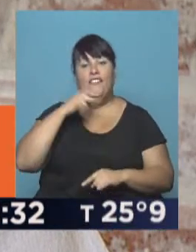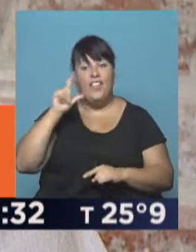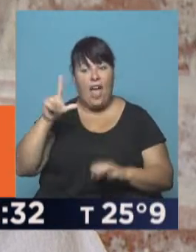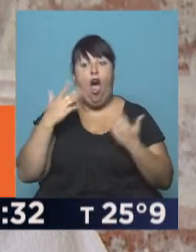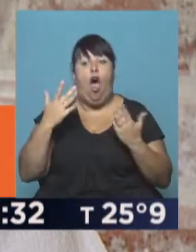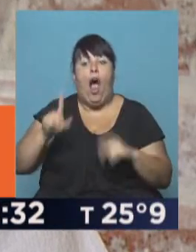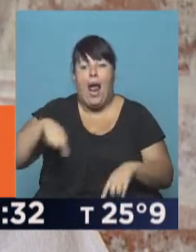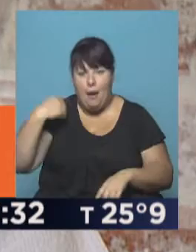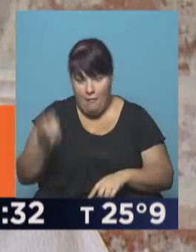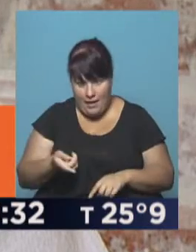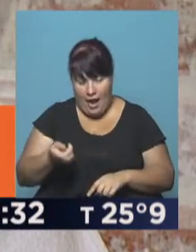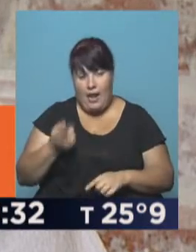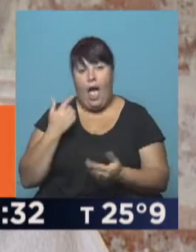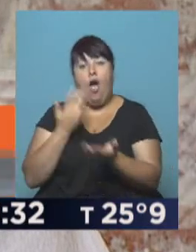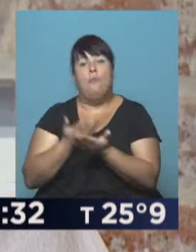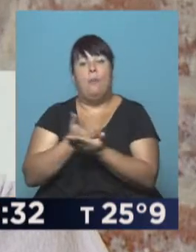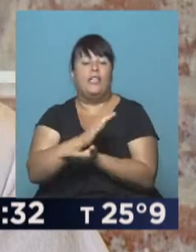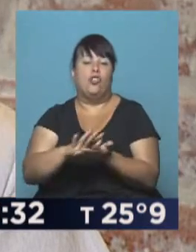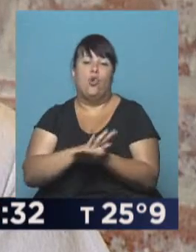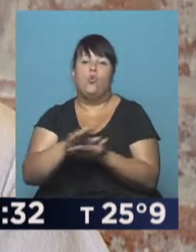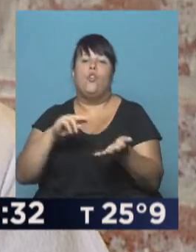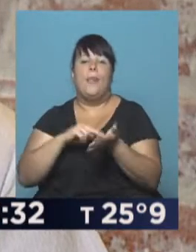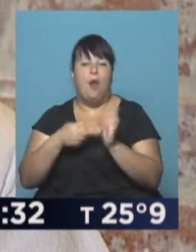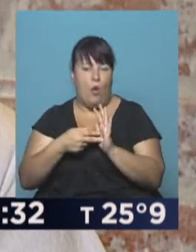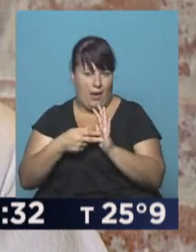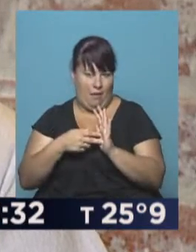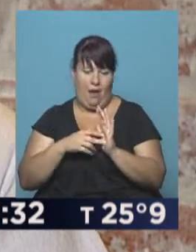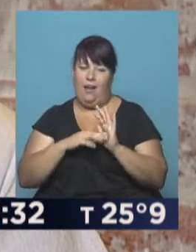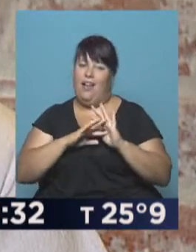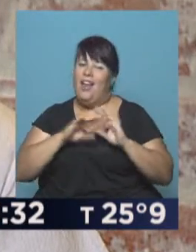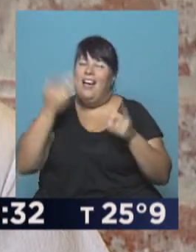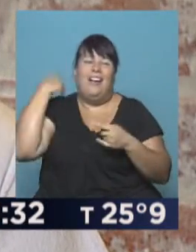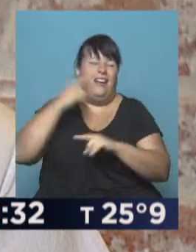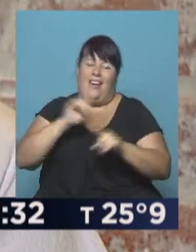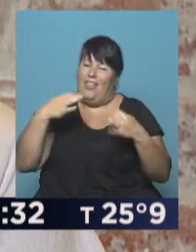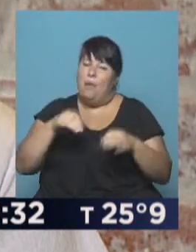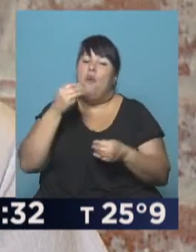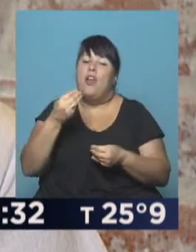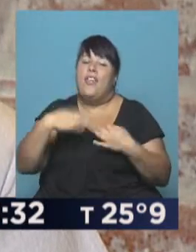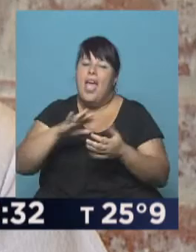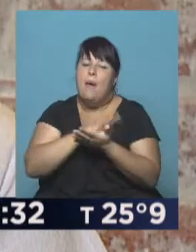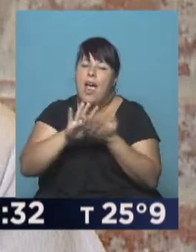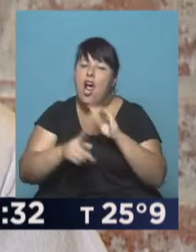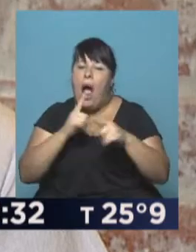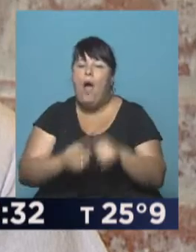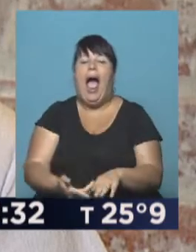que mañana la propuesta resuelva un conflicto que no se debería haber comenzado, porque se debería haber